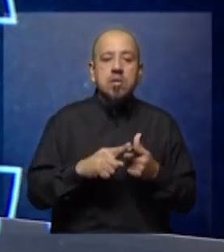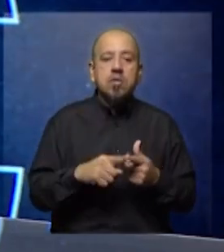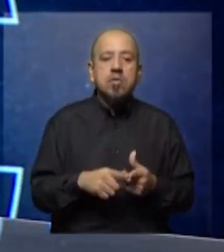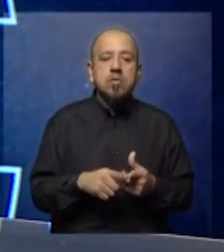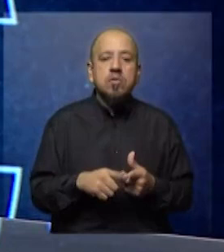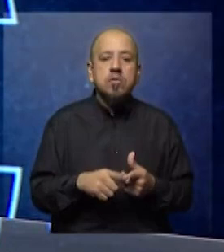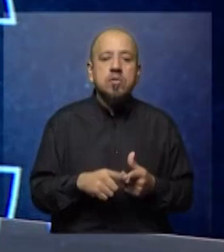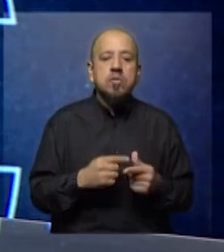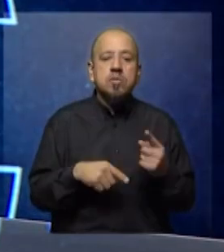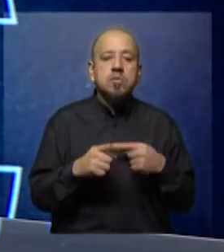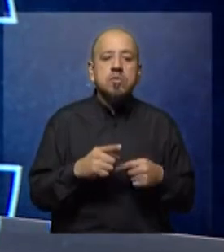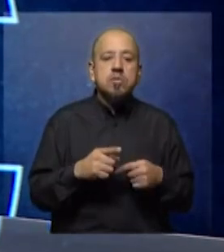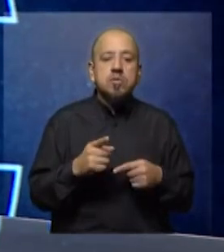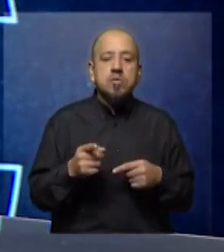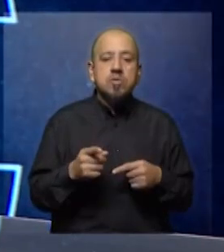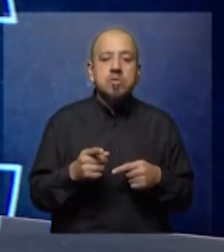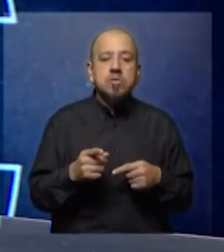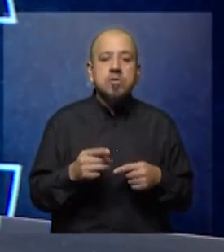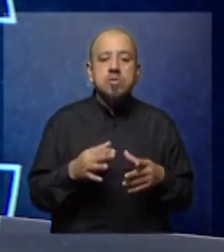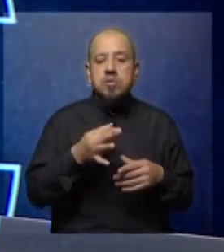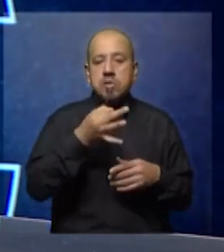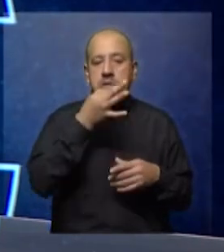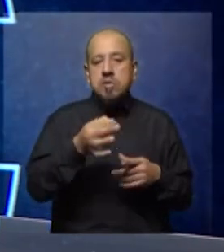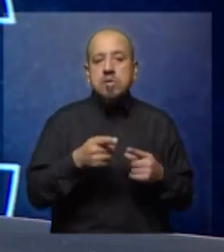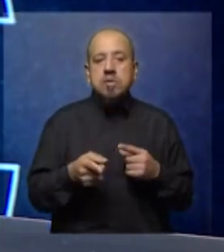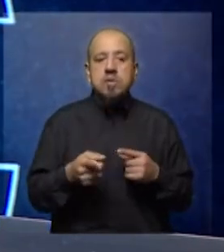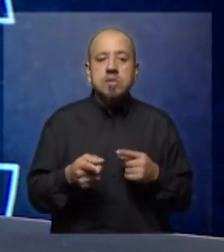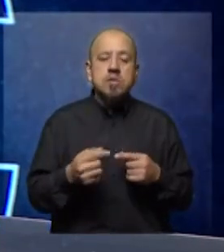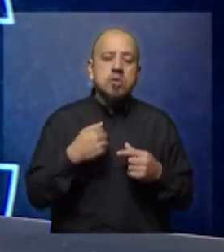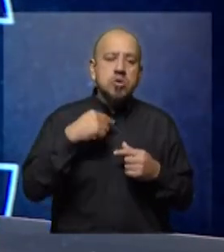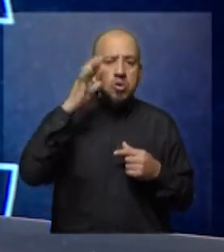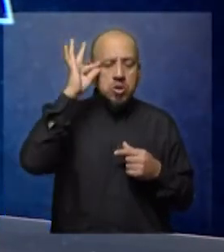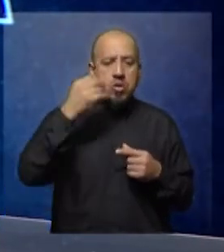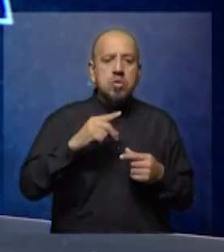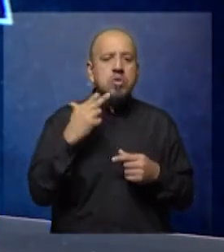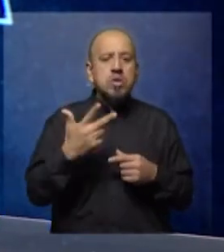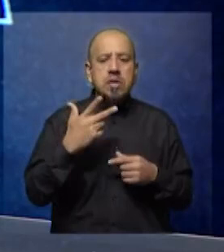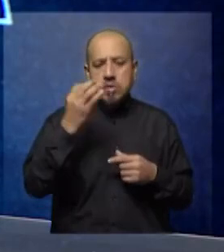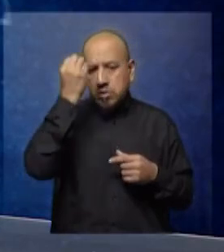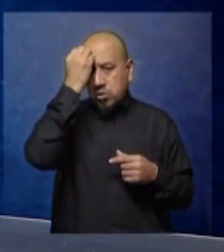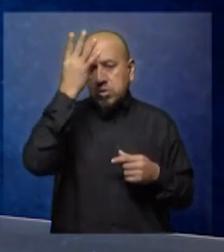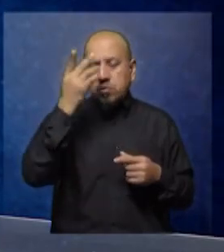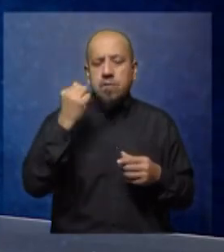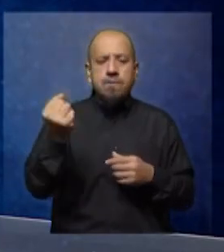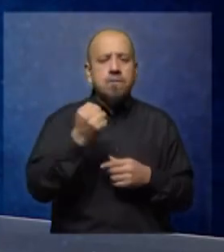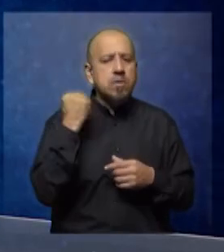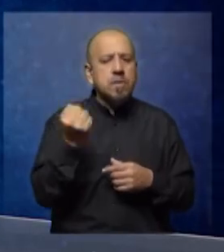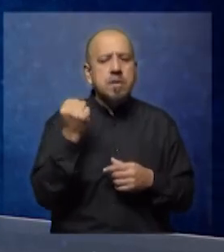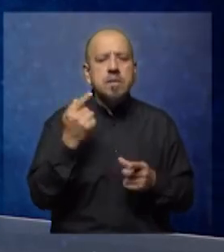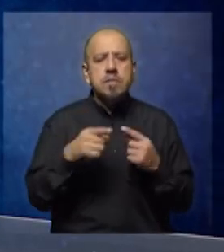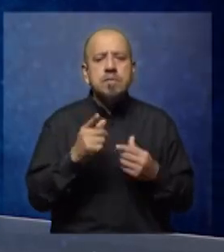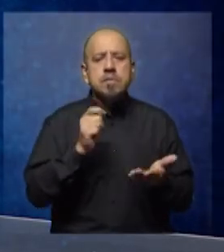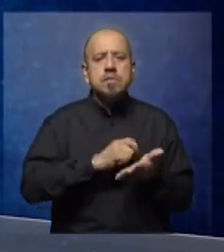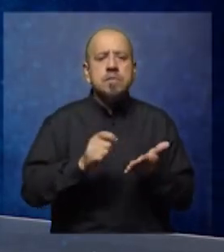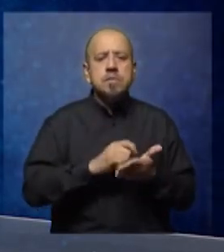bloque anterior la colega anticipada verdad este yo creo que son tres conceptos fundamentales que como escribía alguna